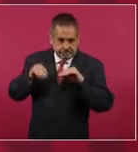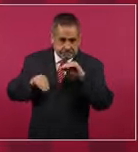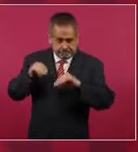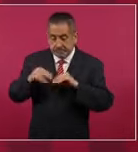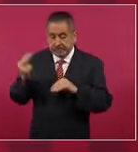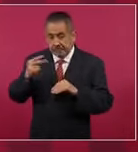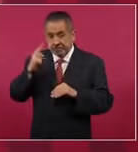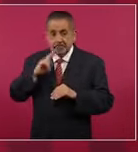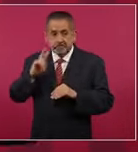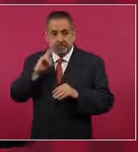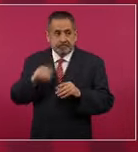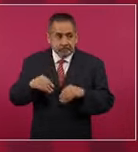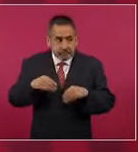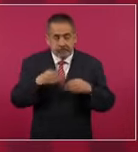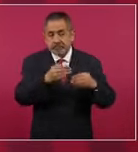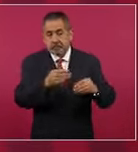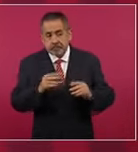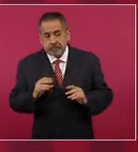porque